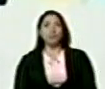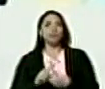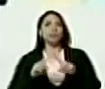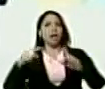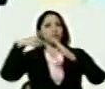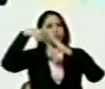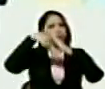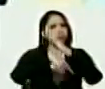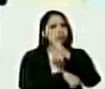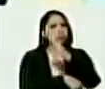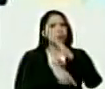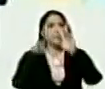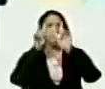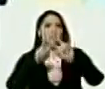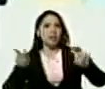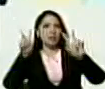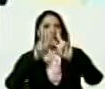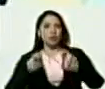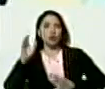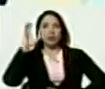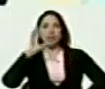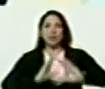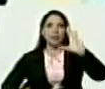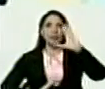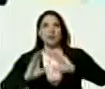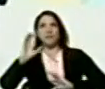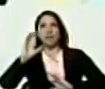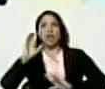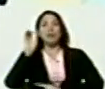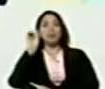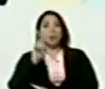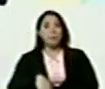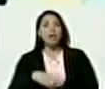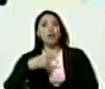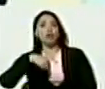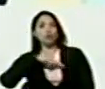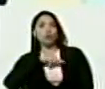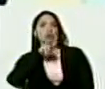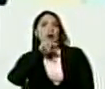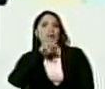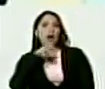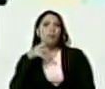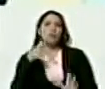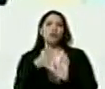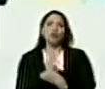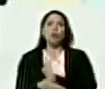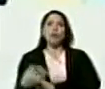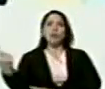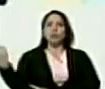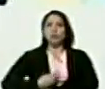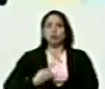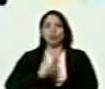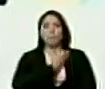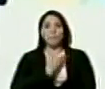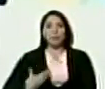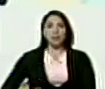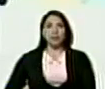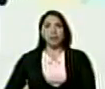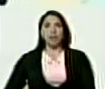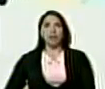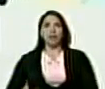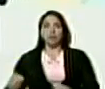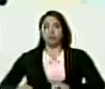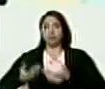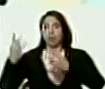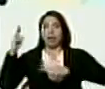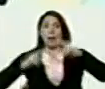profundizar la investigación científica. Así como también hablamos de la instrucción que dio el presidente de llevar la Expo